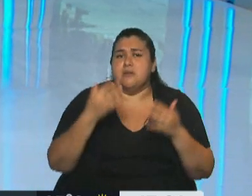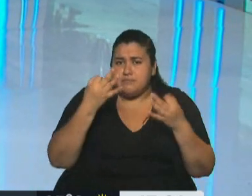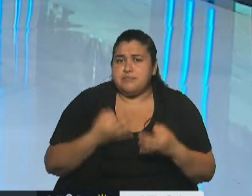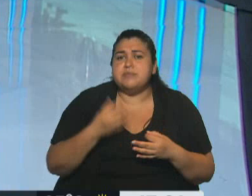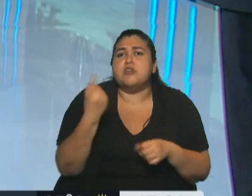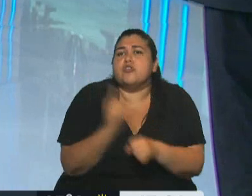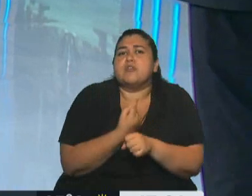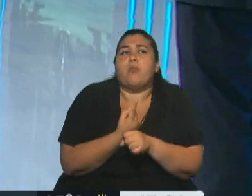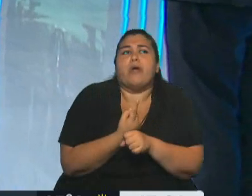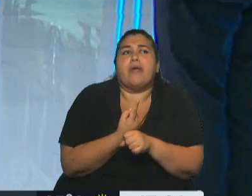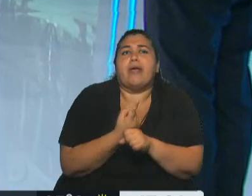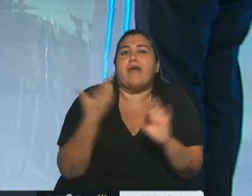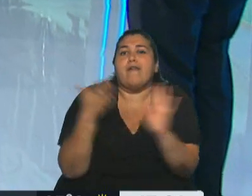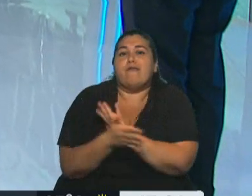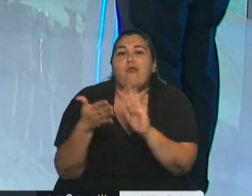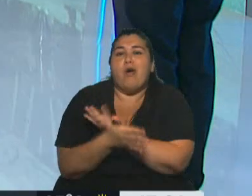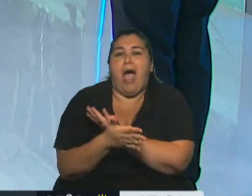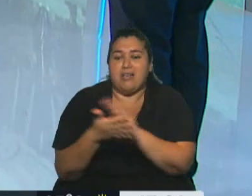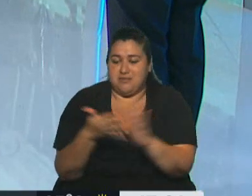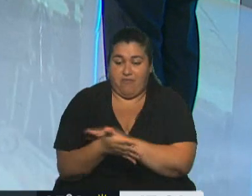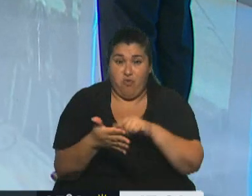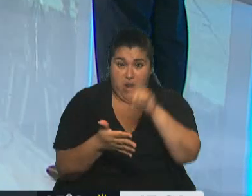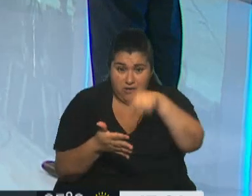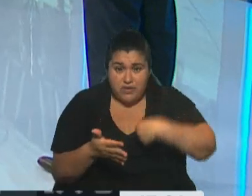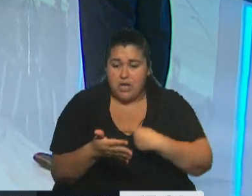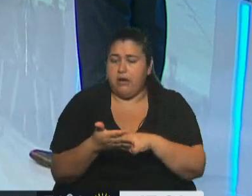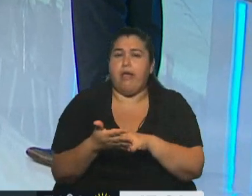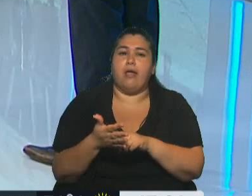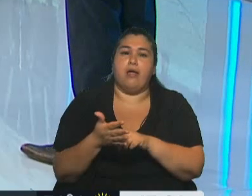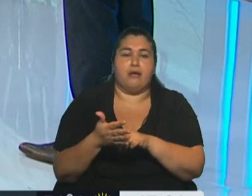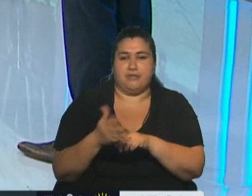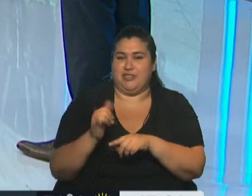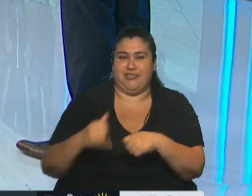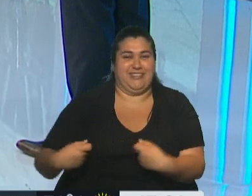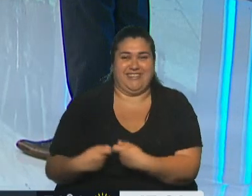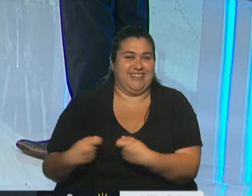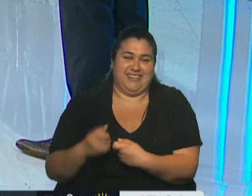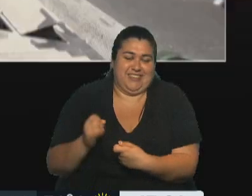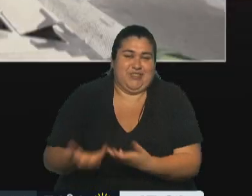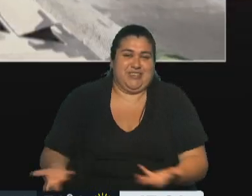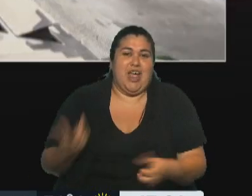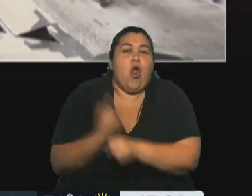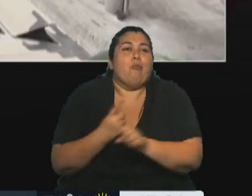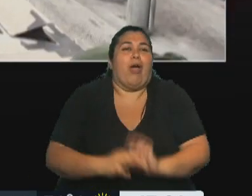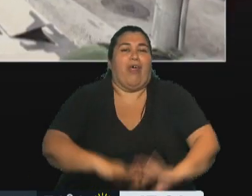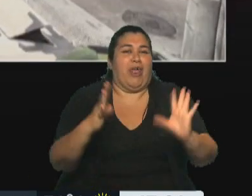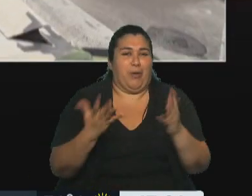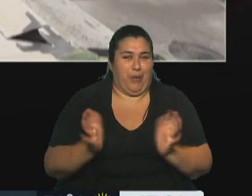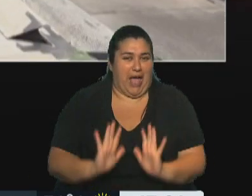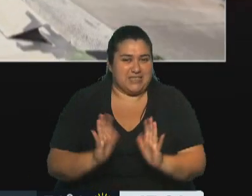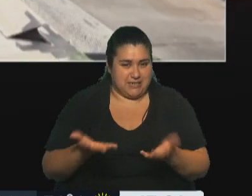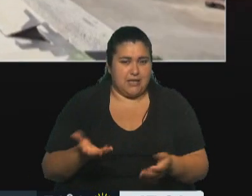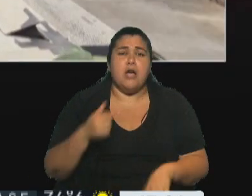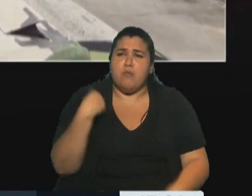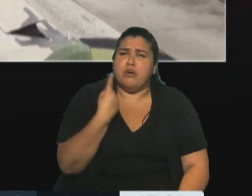se pueden dar sin un acuerdo con algún sector de la fuerza de seguridad, con las Fuerzas Armadas. Por eso que la pregunta en